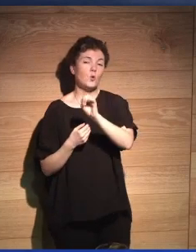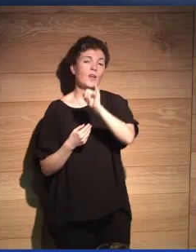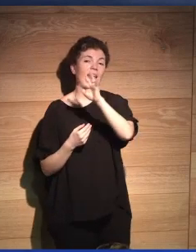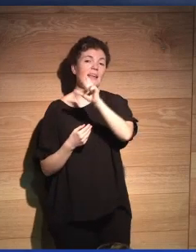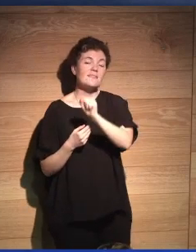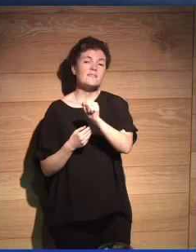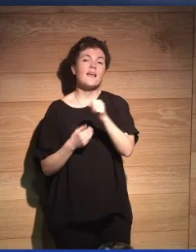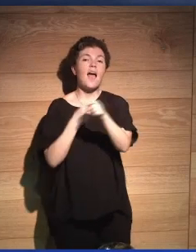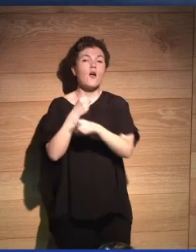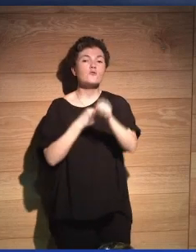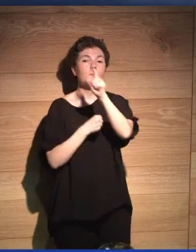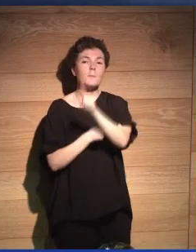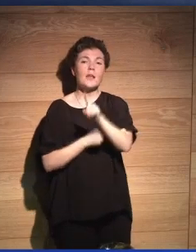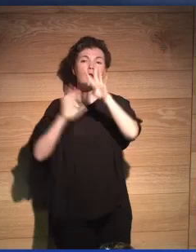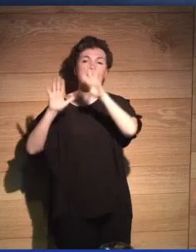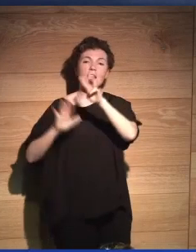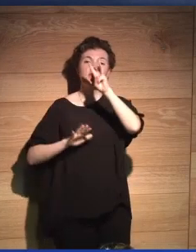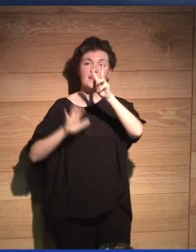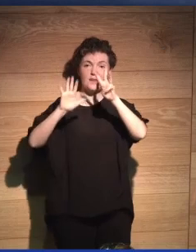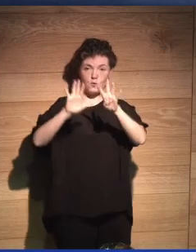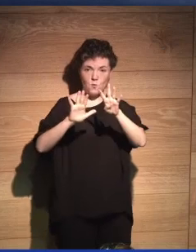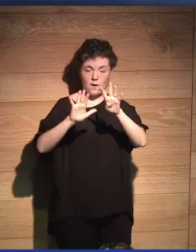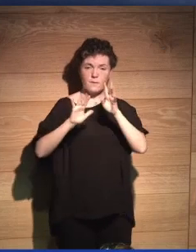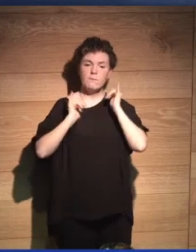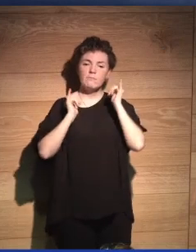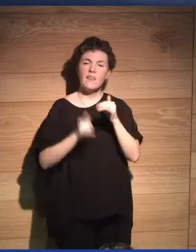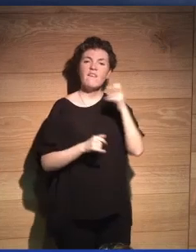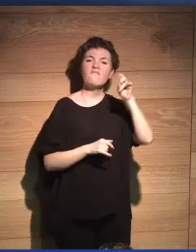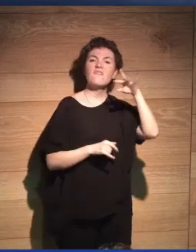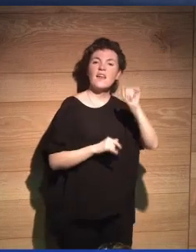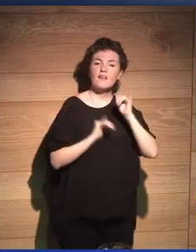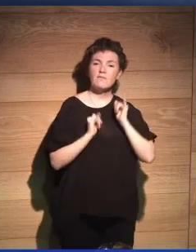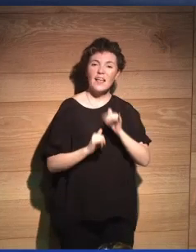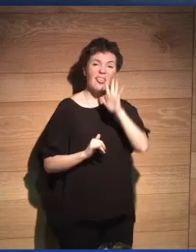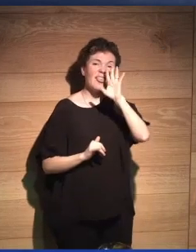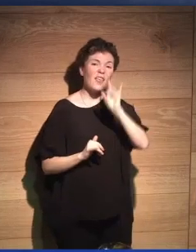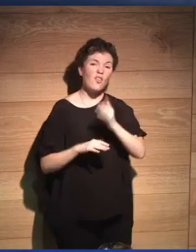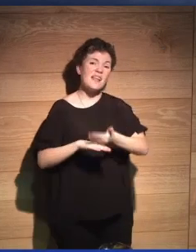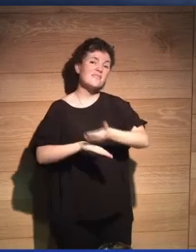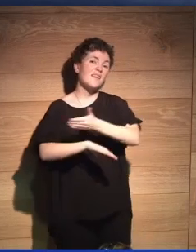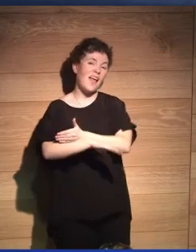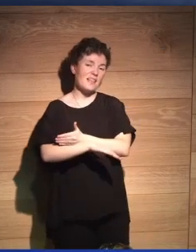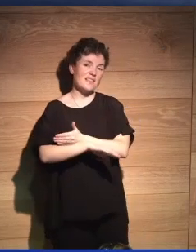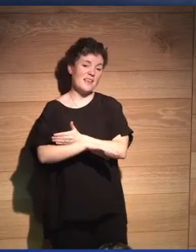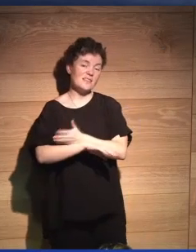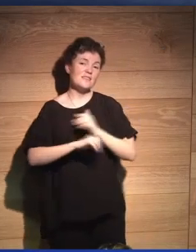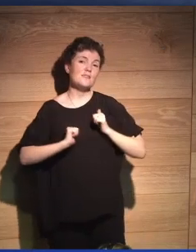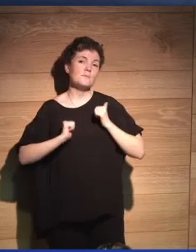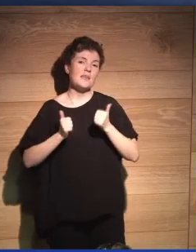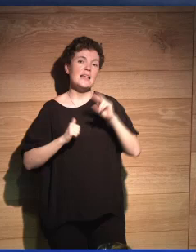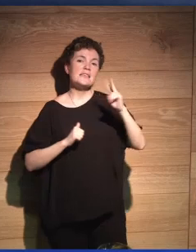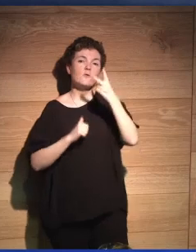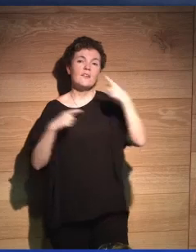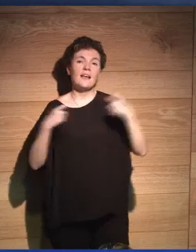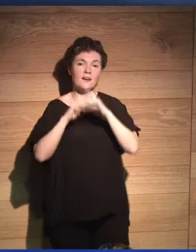en agosto del año 39. Llegaron desde Viena 5 días antes del comienzo de la